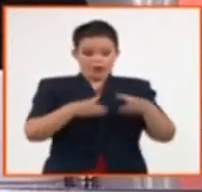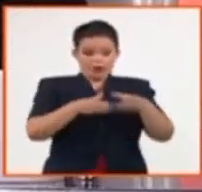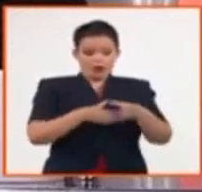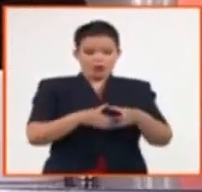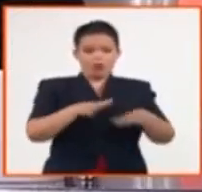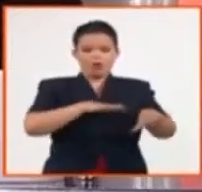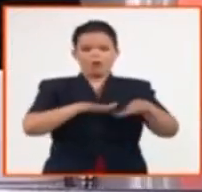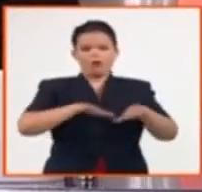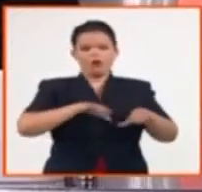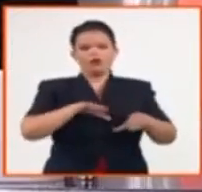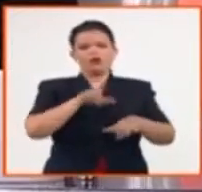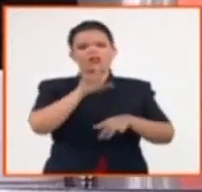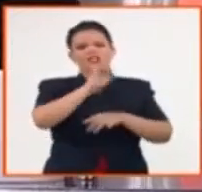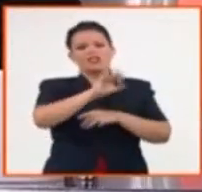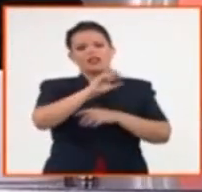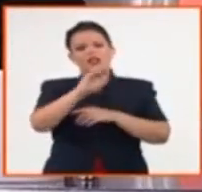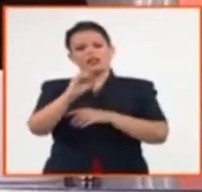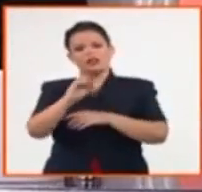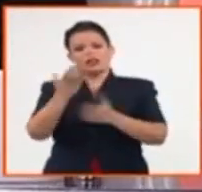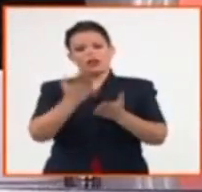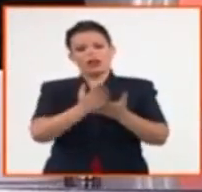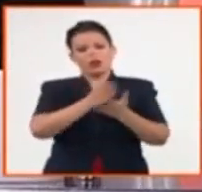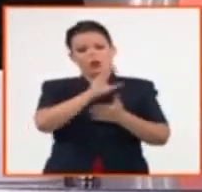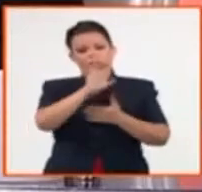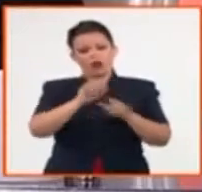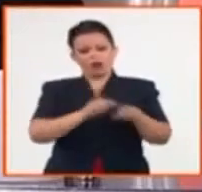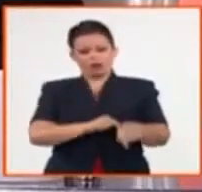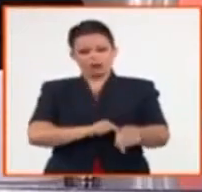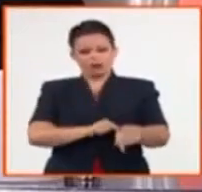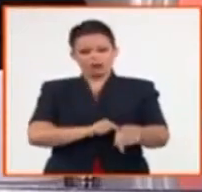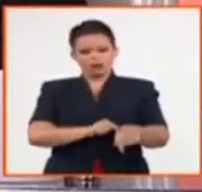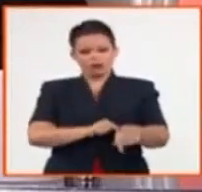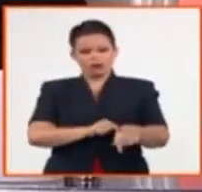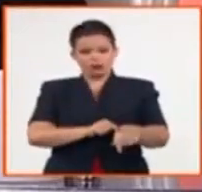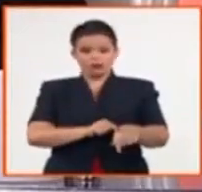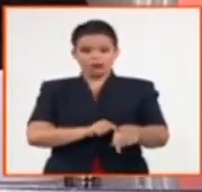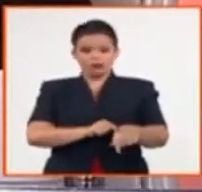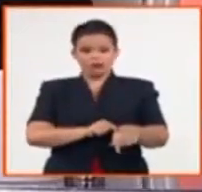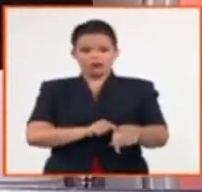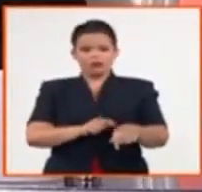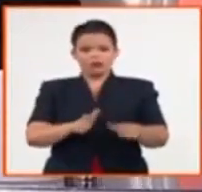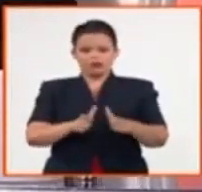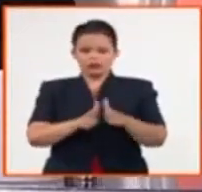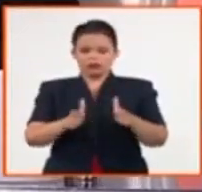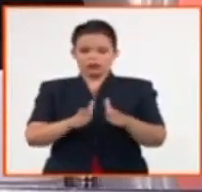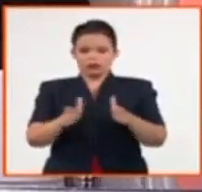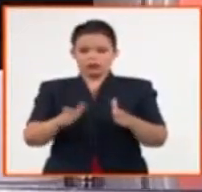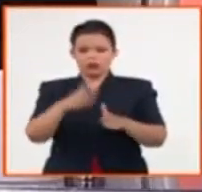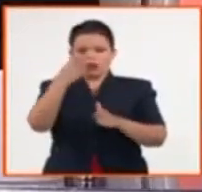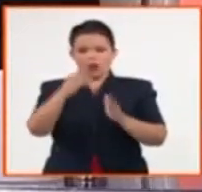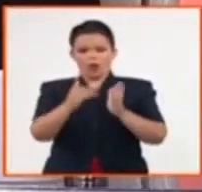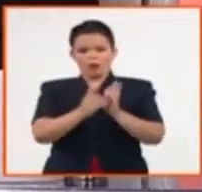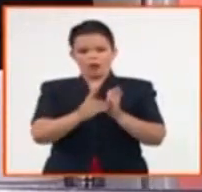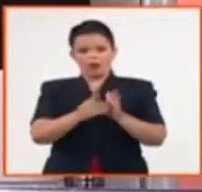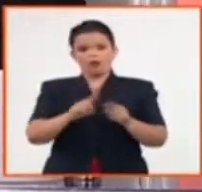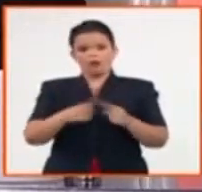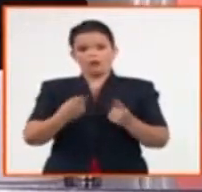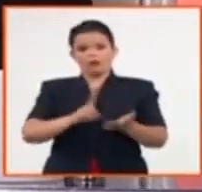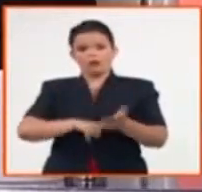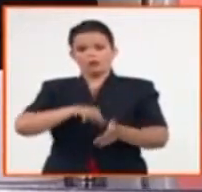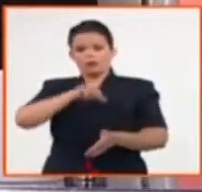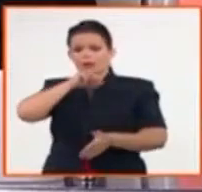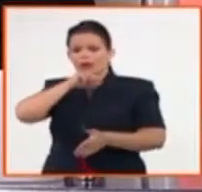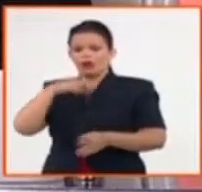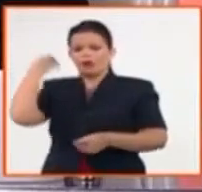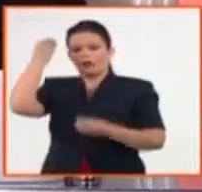vacunar, ya llevamos más de 2.000 escuelas incorporadas a centros de vacunación. Es imprescindible, es preocupación de la familia, cuánto más podemos